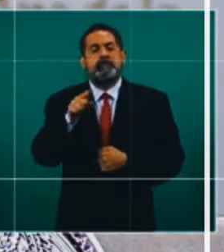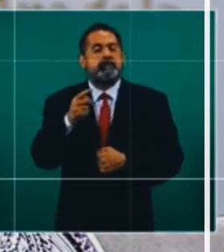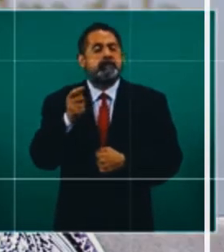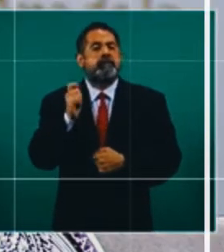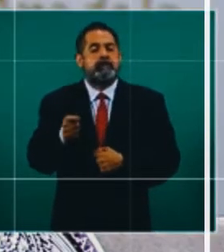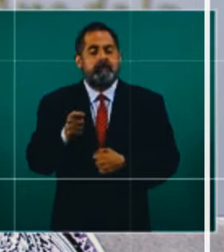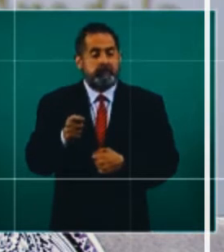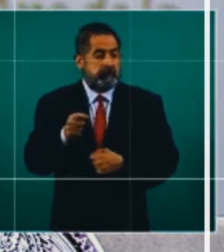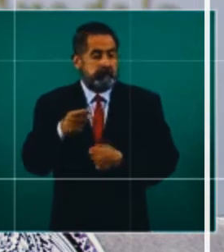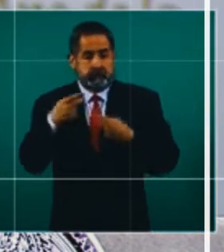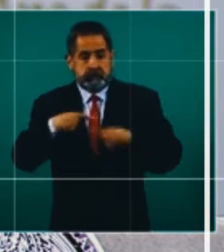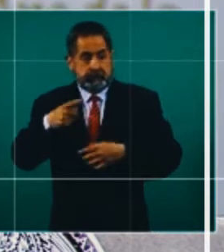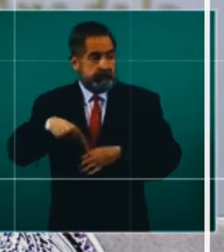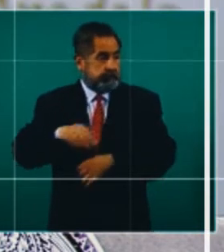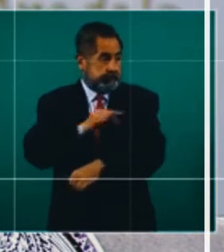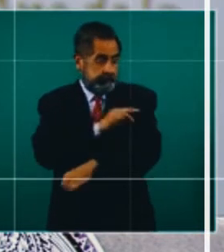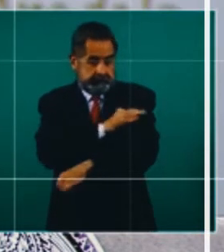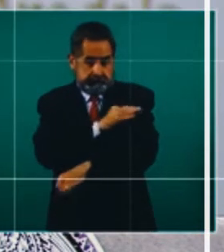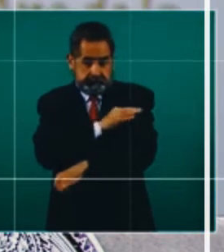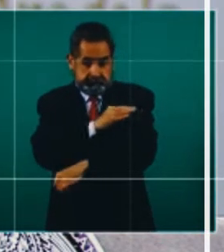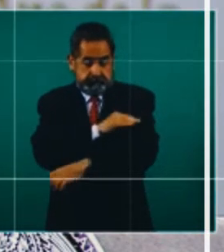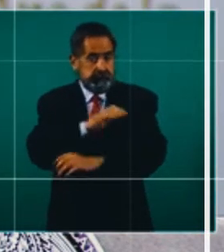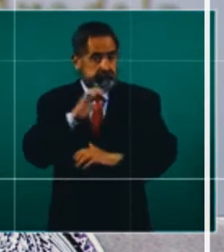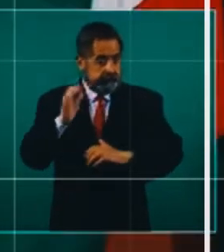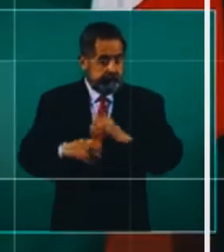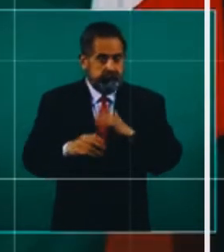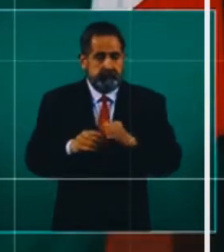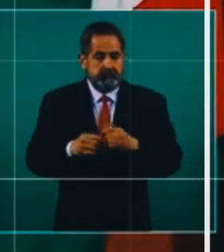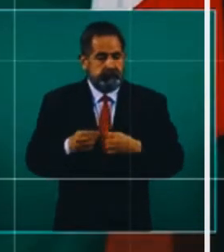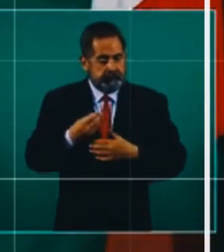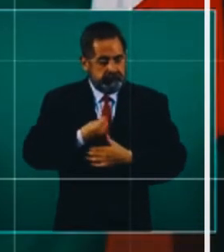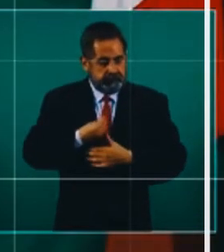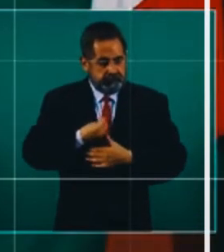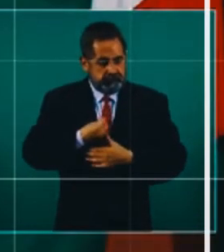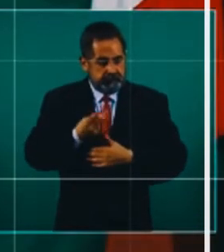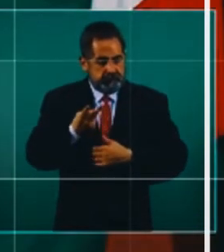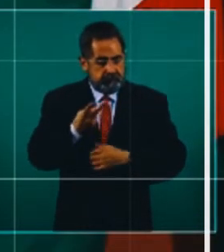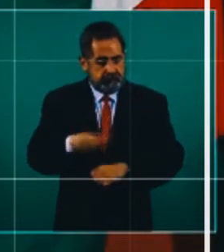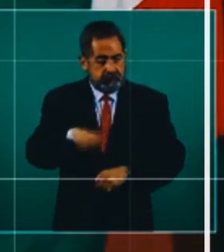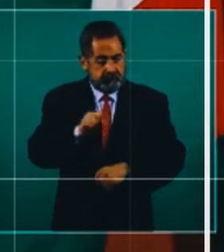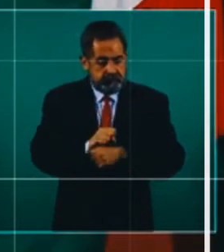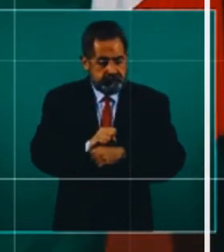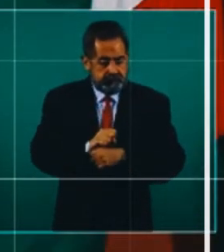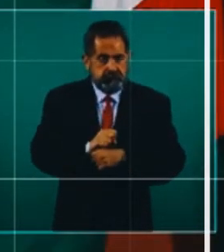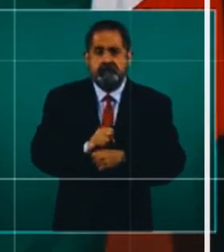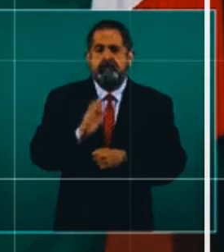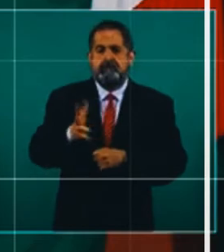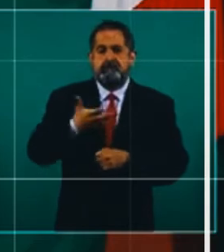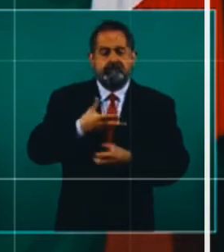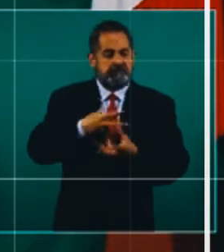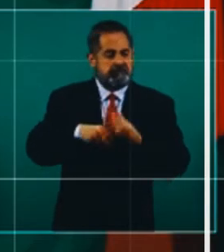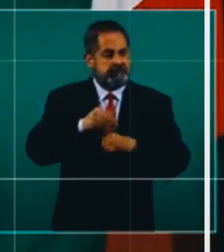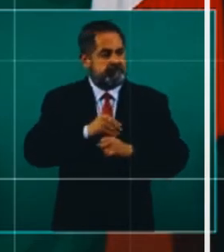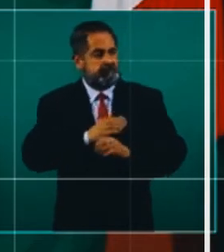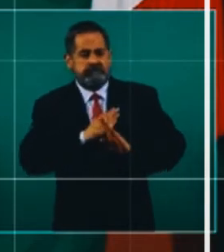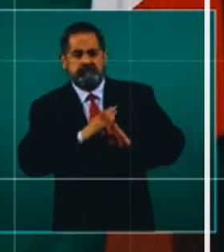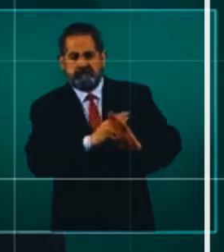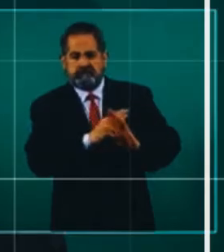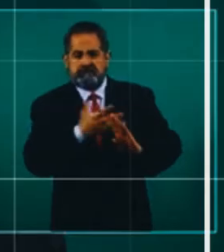vez vacunadas las personas, después de 2 semanas ya desarrollan los anticuerpos esperados, la